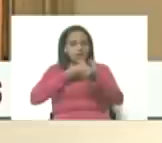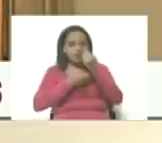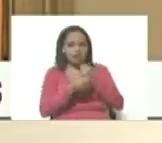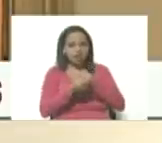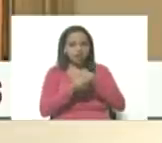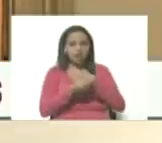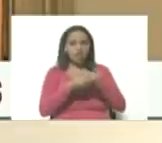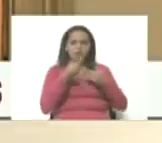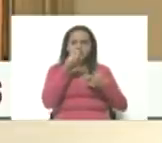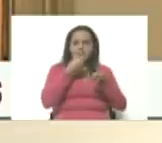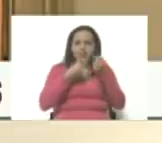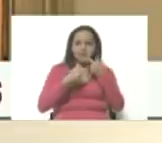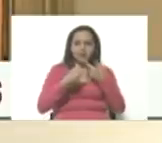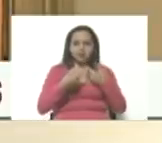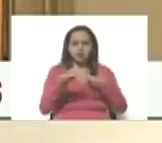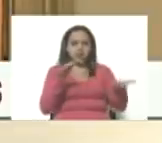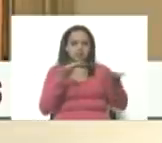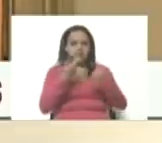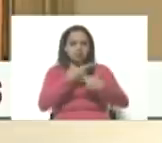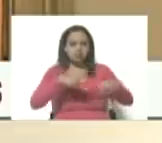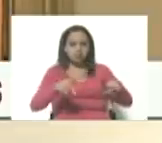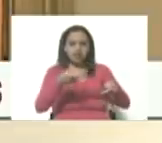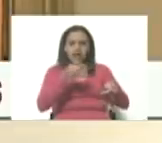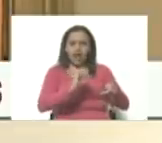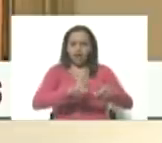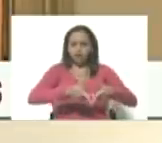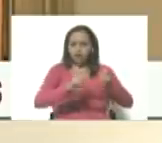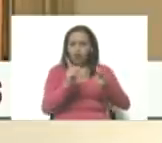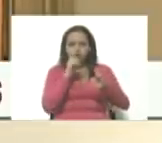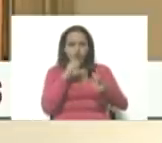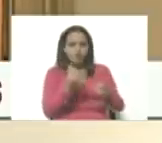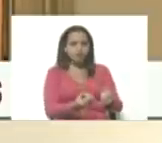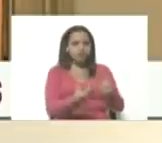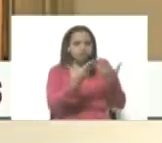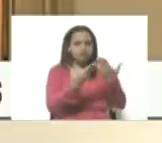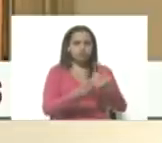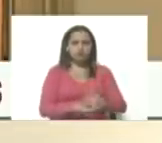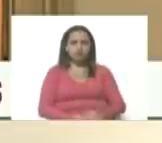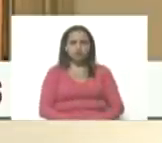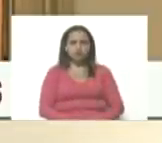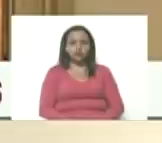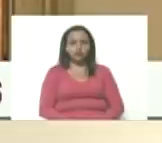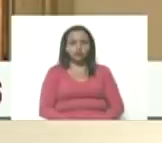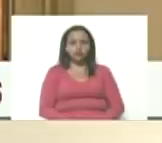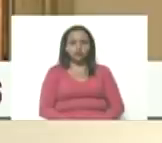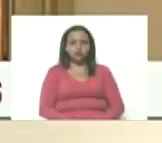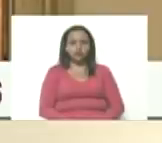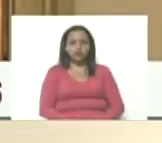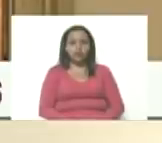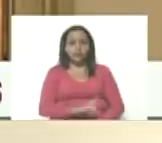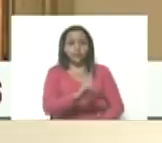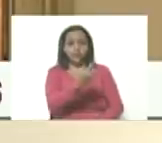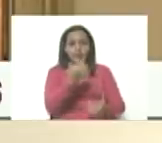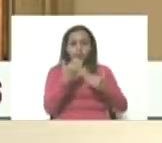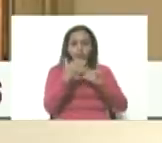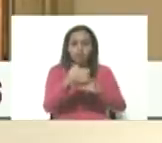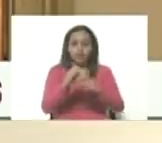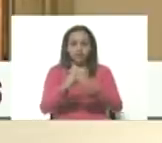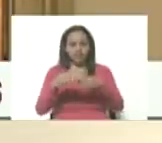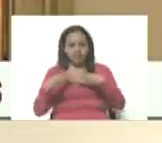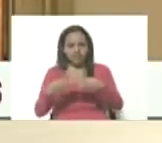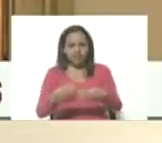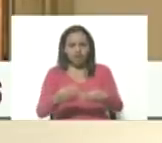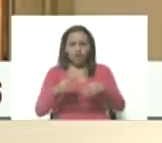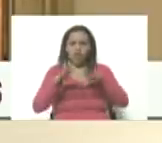alimentación, medicamentos y servicios públicos no han tenido focos relevantes, tanto en la primera etapa de flexibilización con